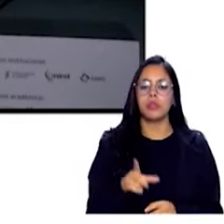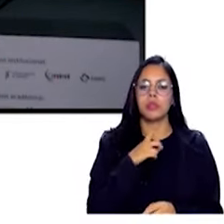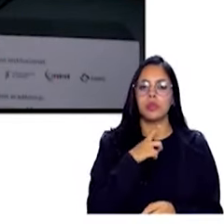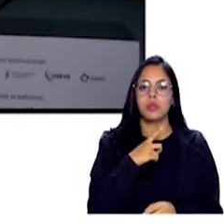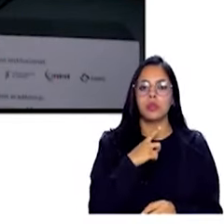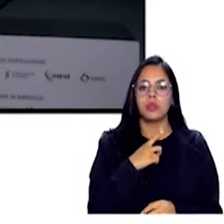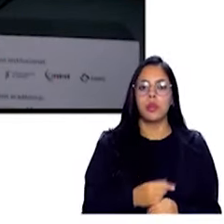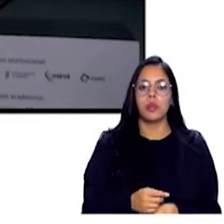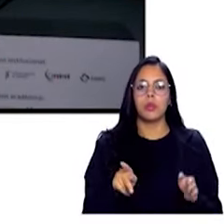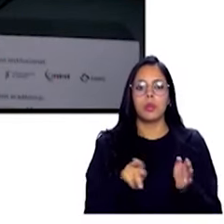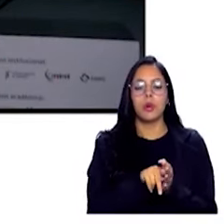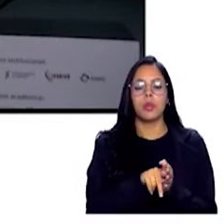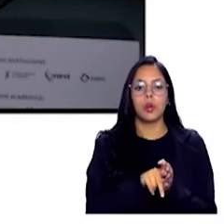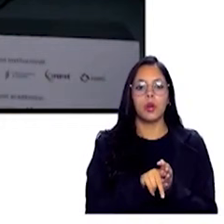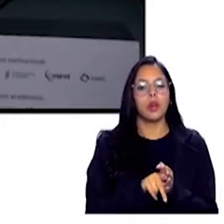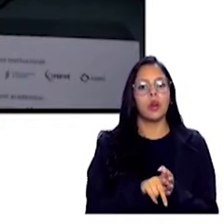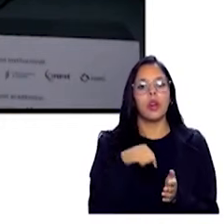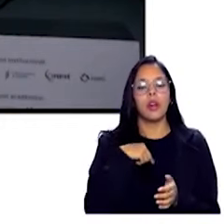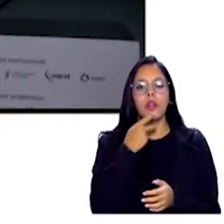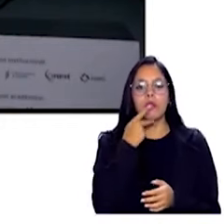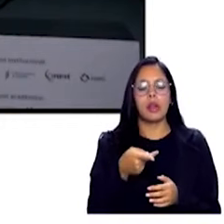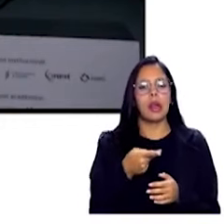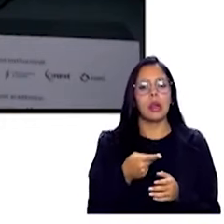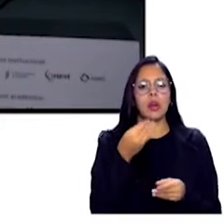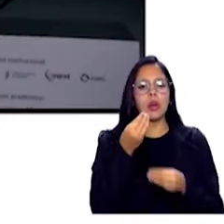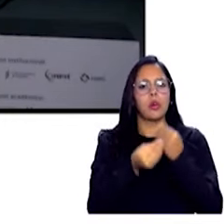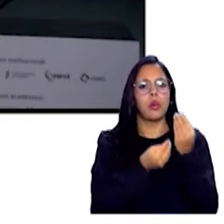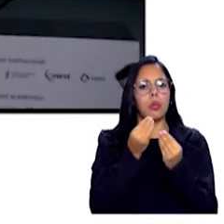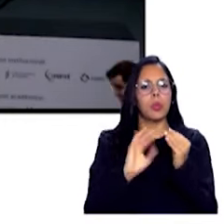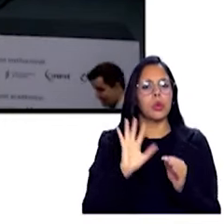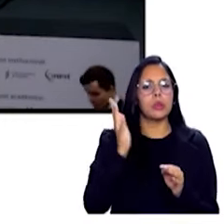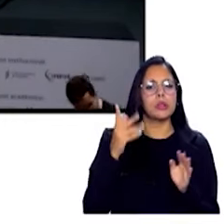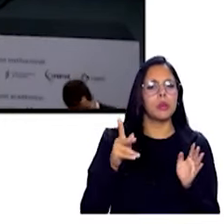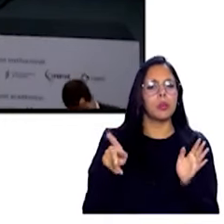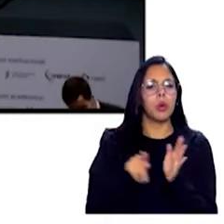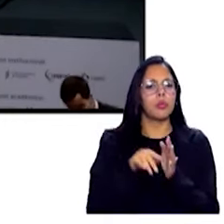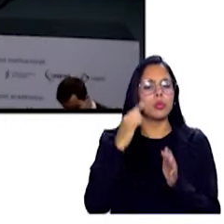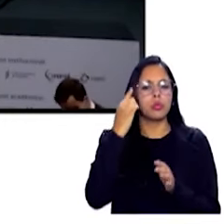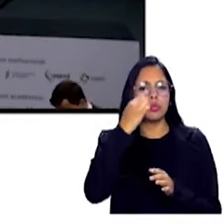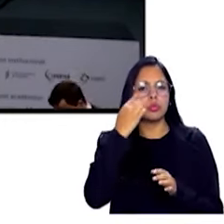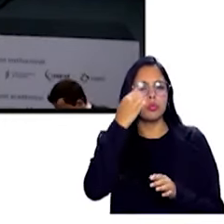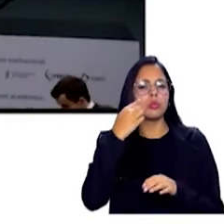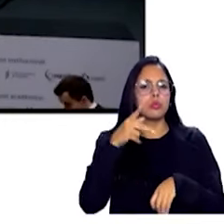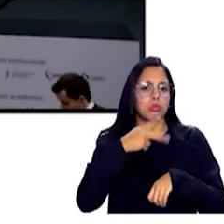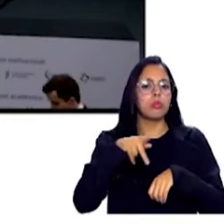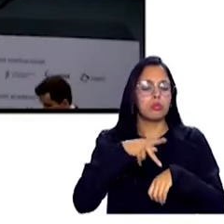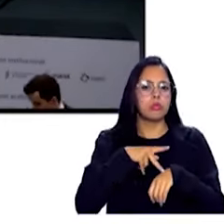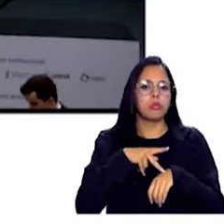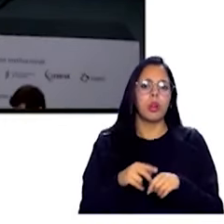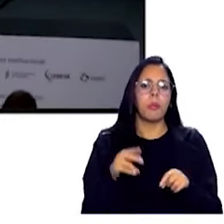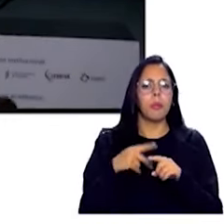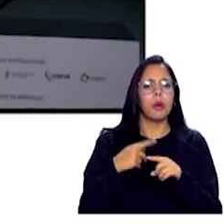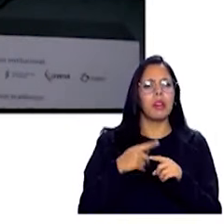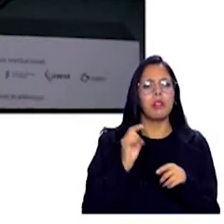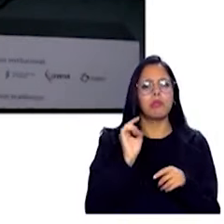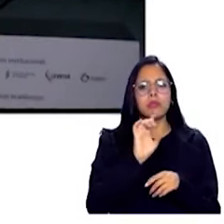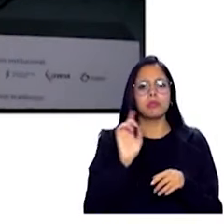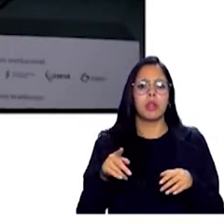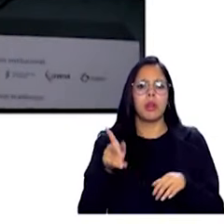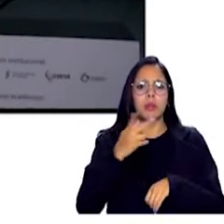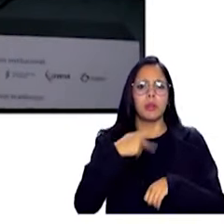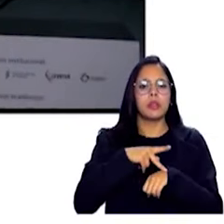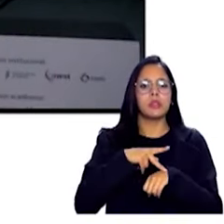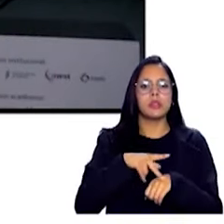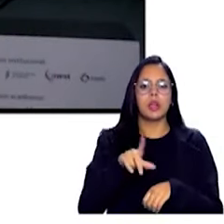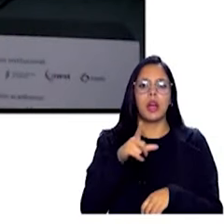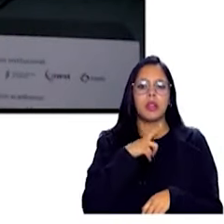situación espol porque Yo Creo que cada país trata de establecer un sistema eficiente de recursos